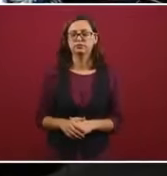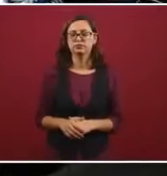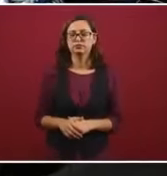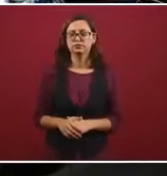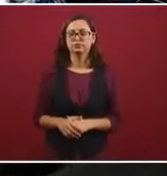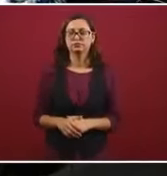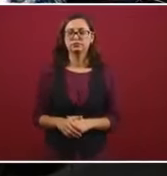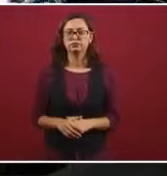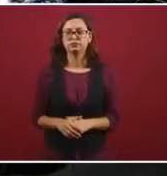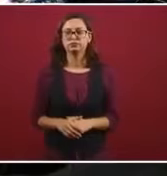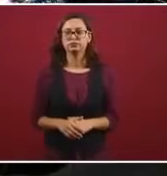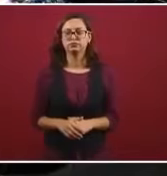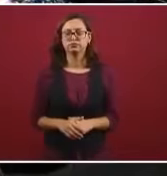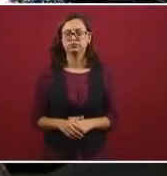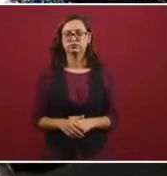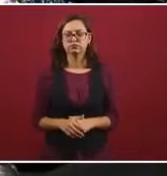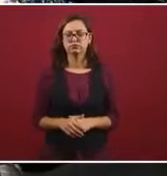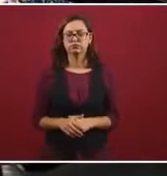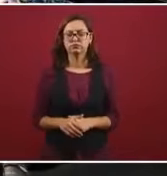No, gracias a ti.